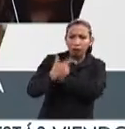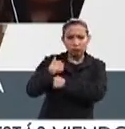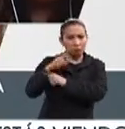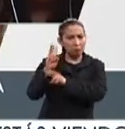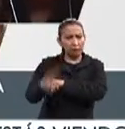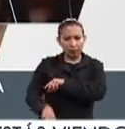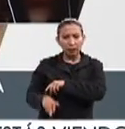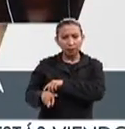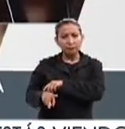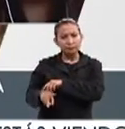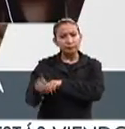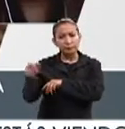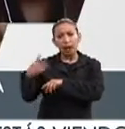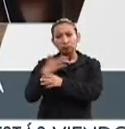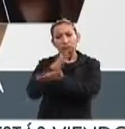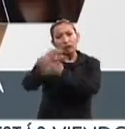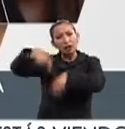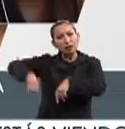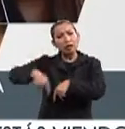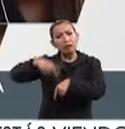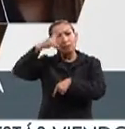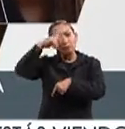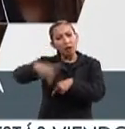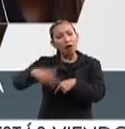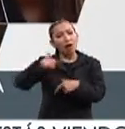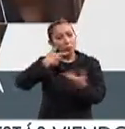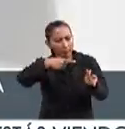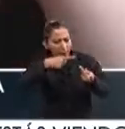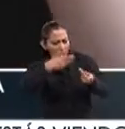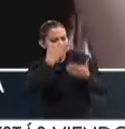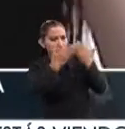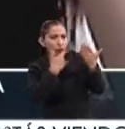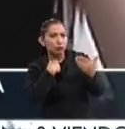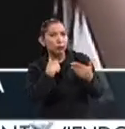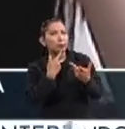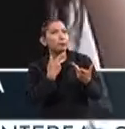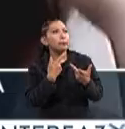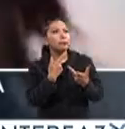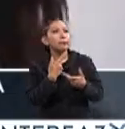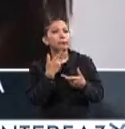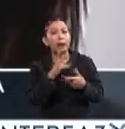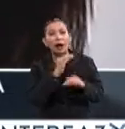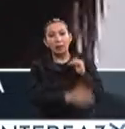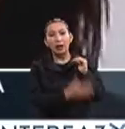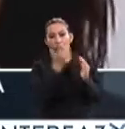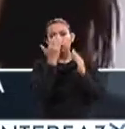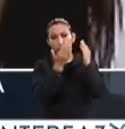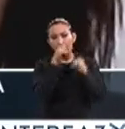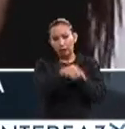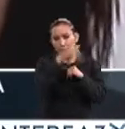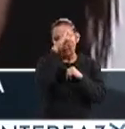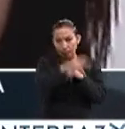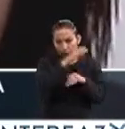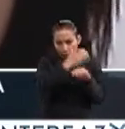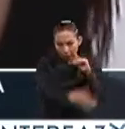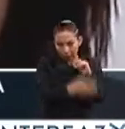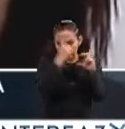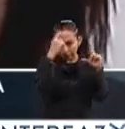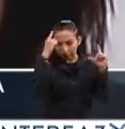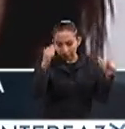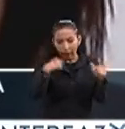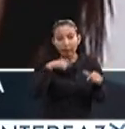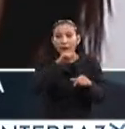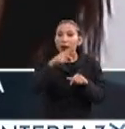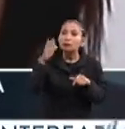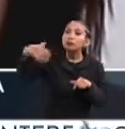quedo realmente, de que llegas aquí y ahorita pues planeo estudiar, planeo terminar mis estudios aquí en México y pues